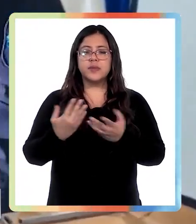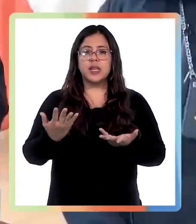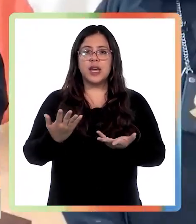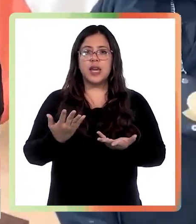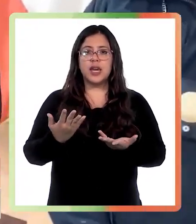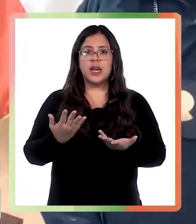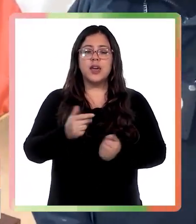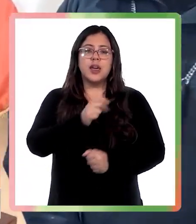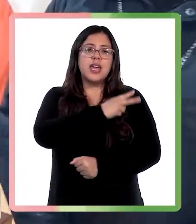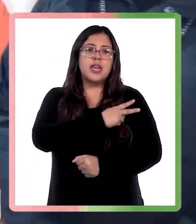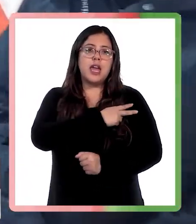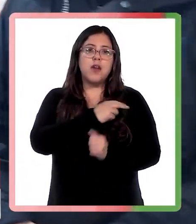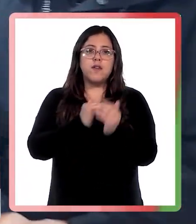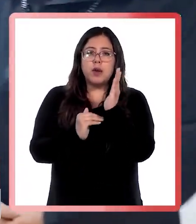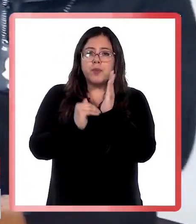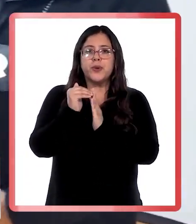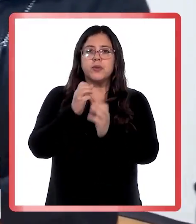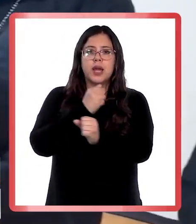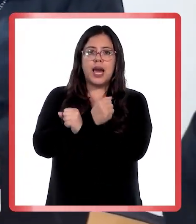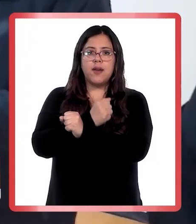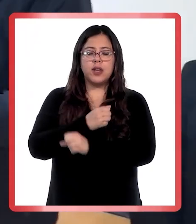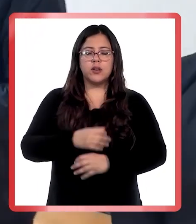suboficial de